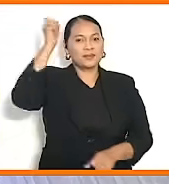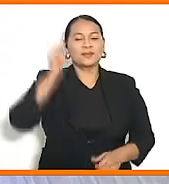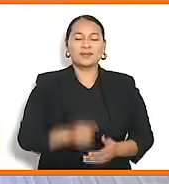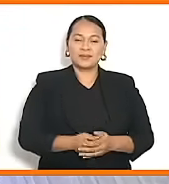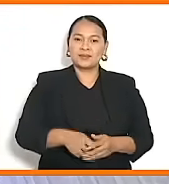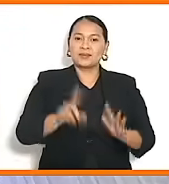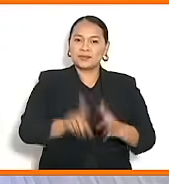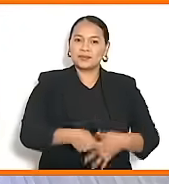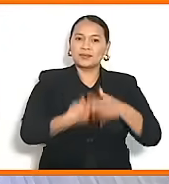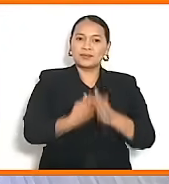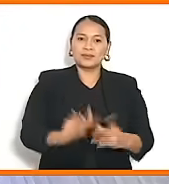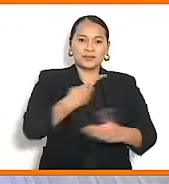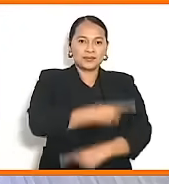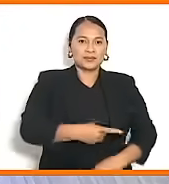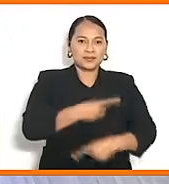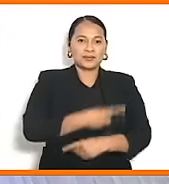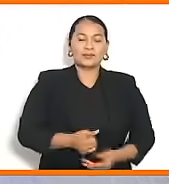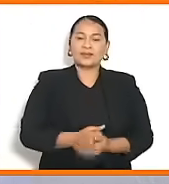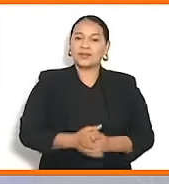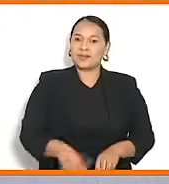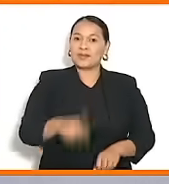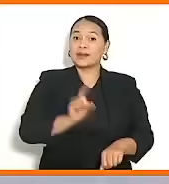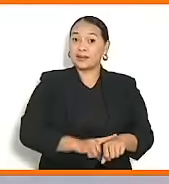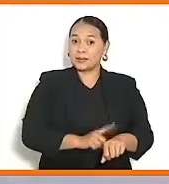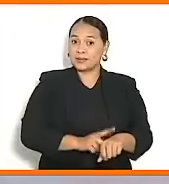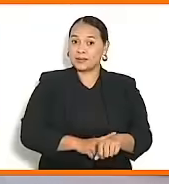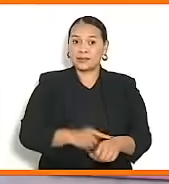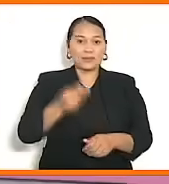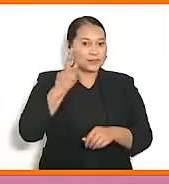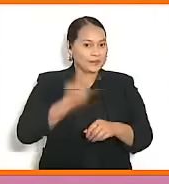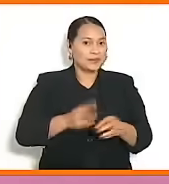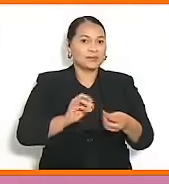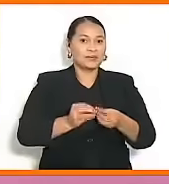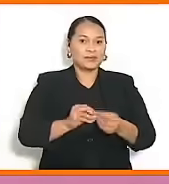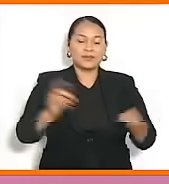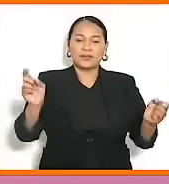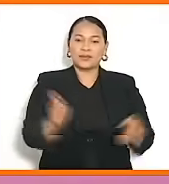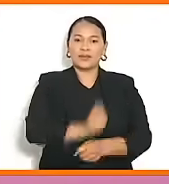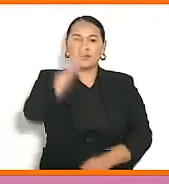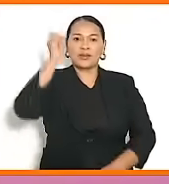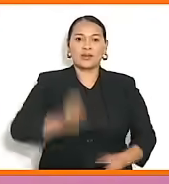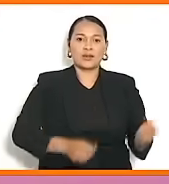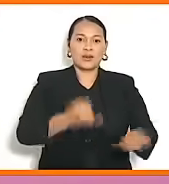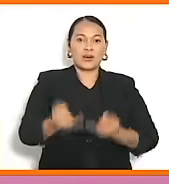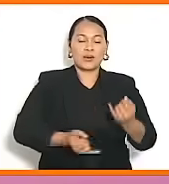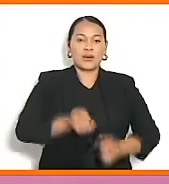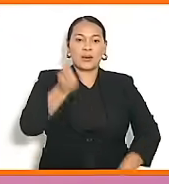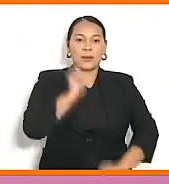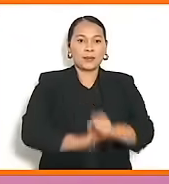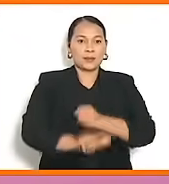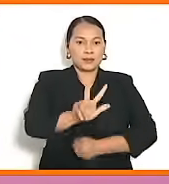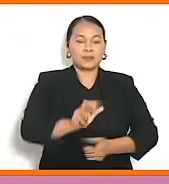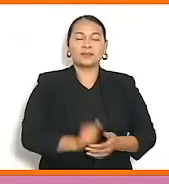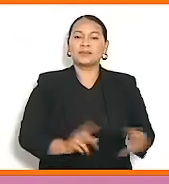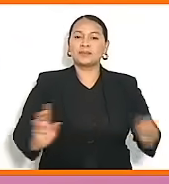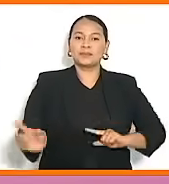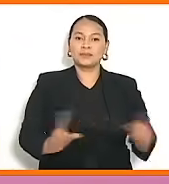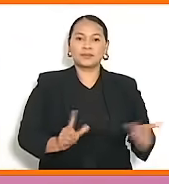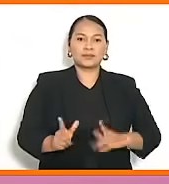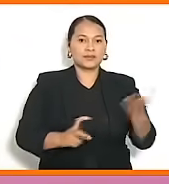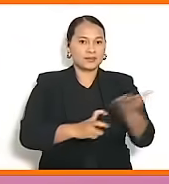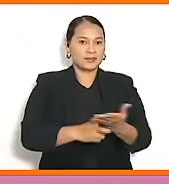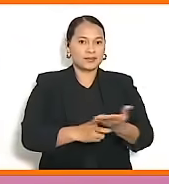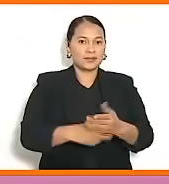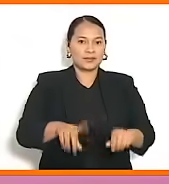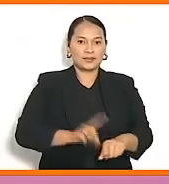inicio a nuestra diversión. Así que, Marbella, yo paso por este lado porque vamos a conocer los tres números seleccionados para Pega 3 y espero que vos tengas tu boleto en mano,